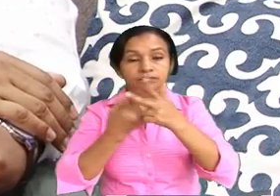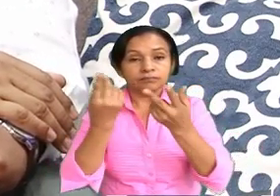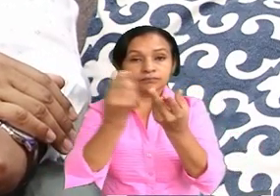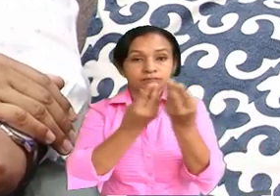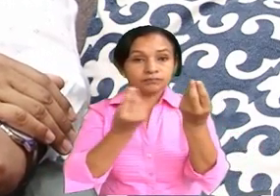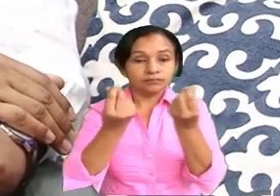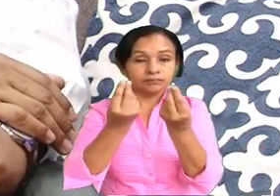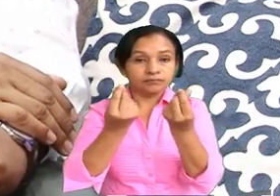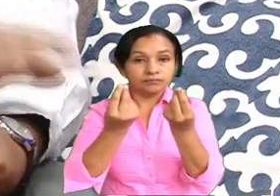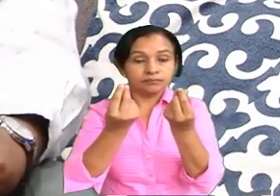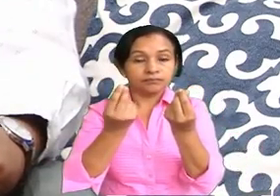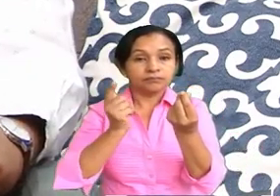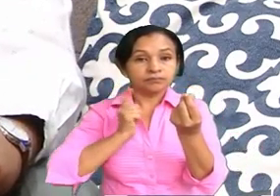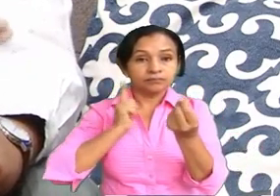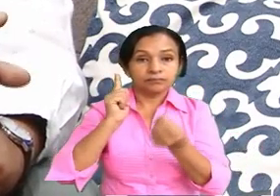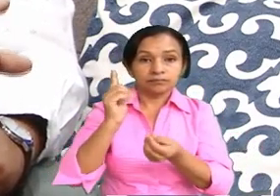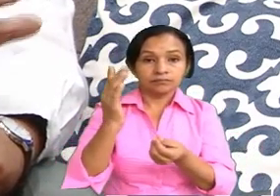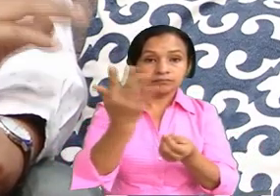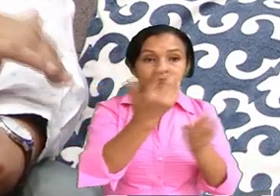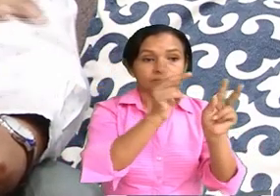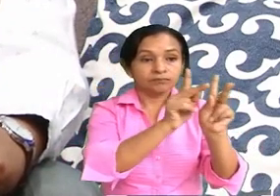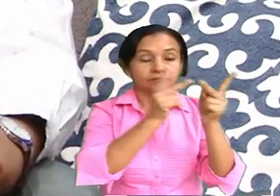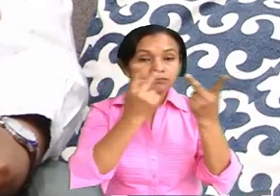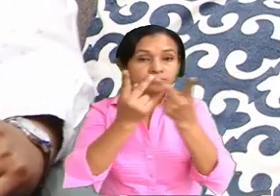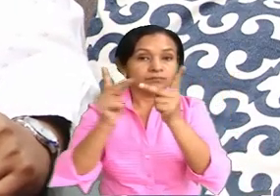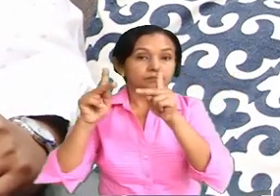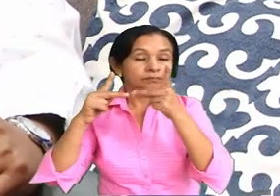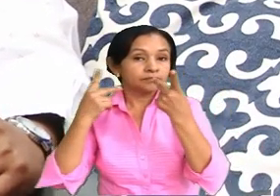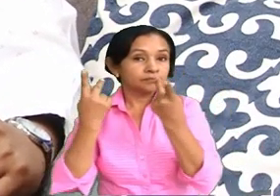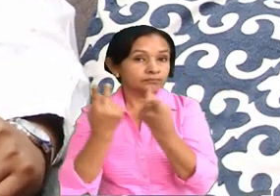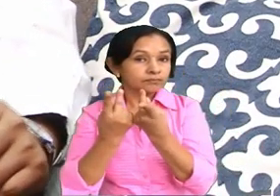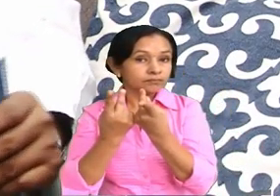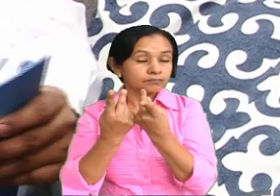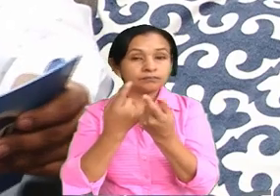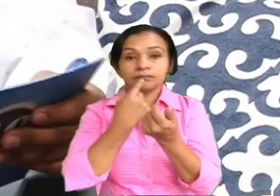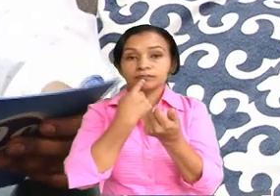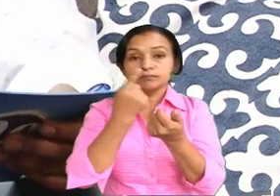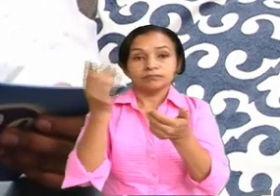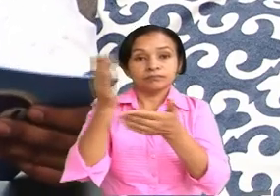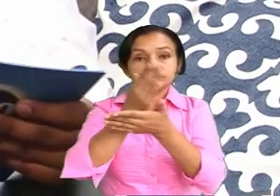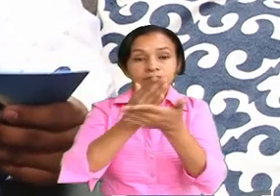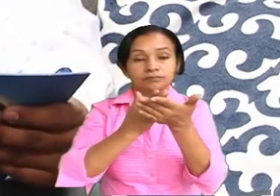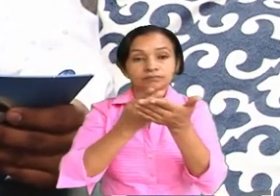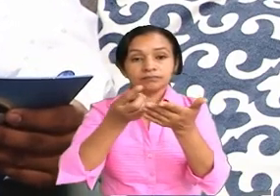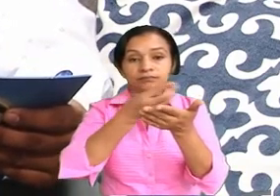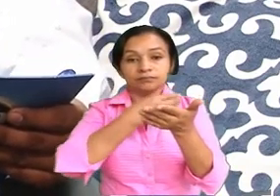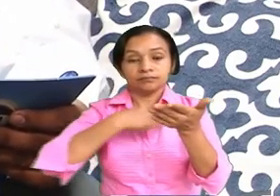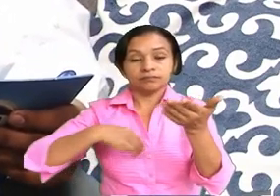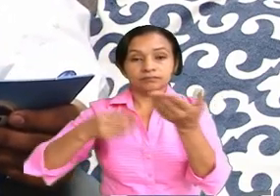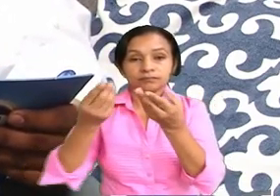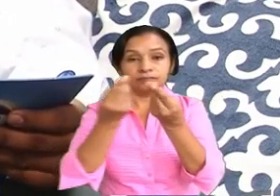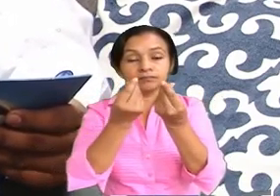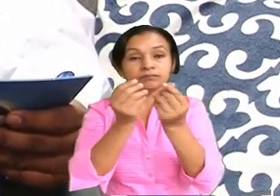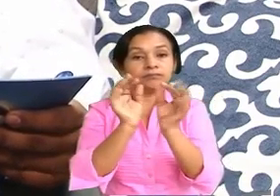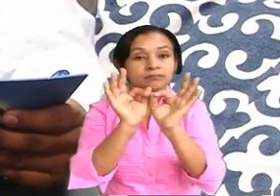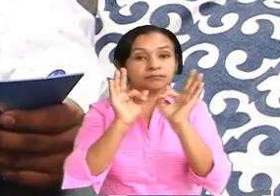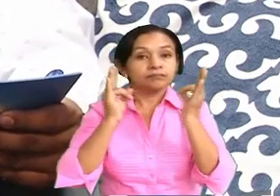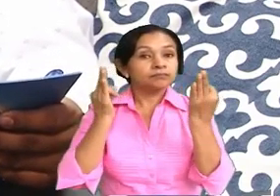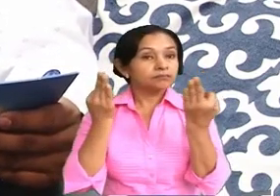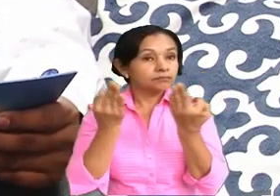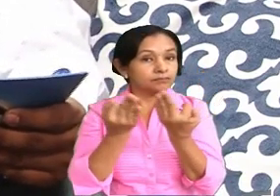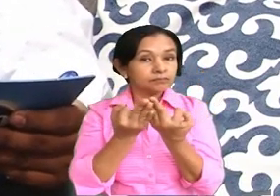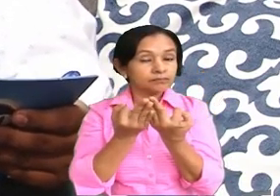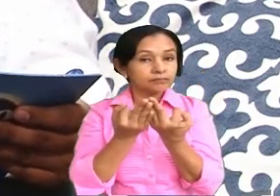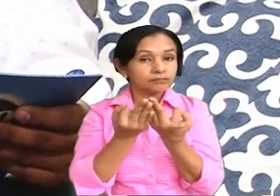económicos que involucran a todos los pueblos originarios, y también mencionar algunos roles del Ministerio de la Economía Familiar, por ejemplo, y